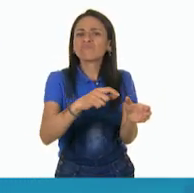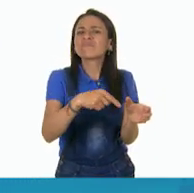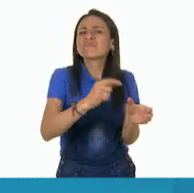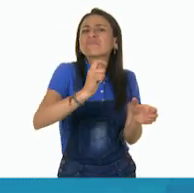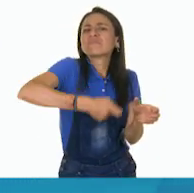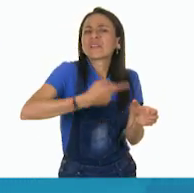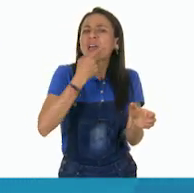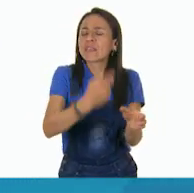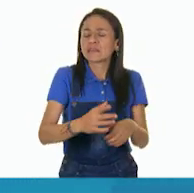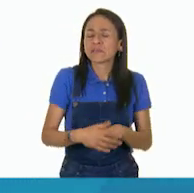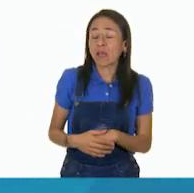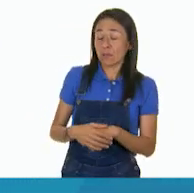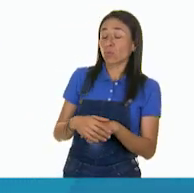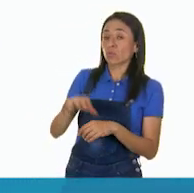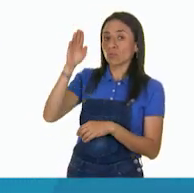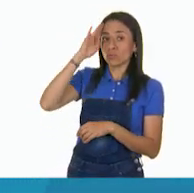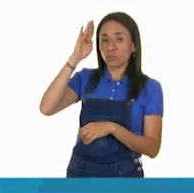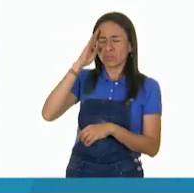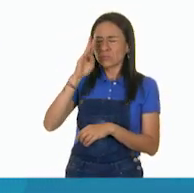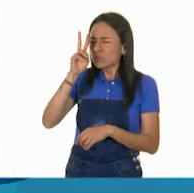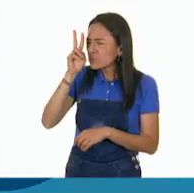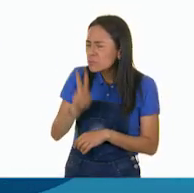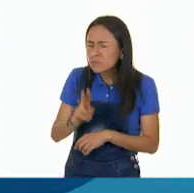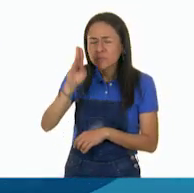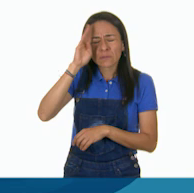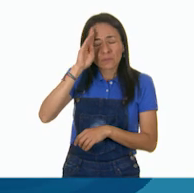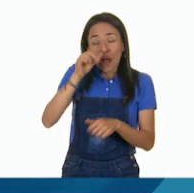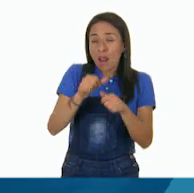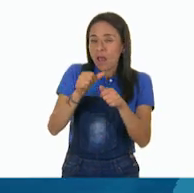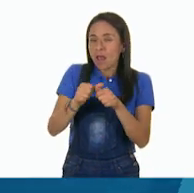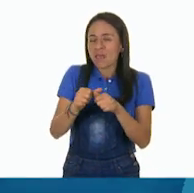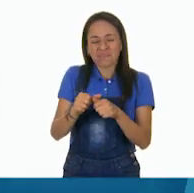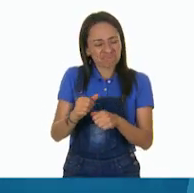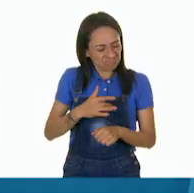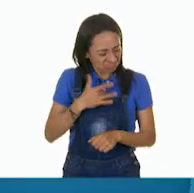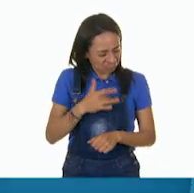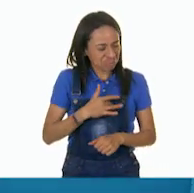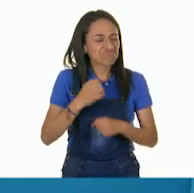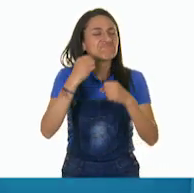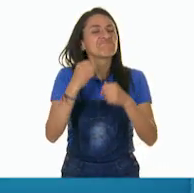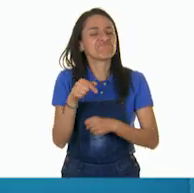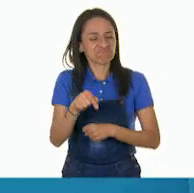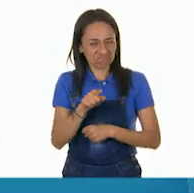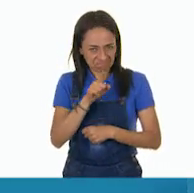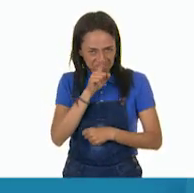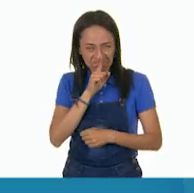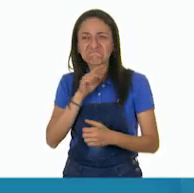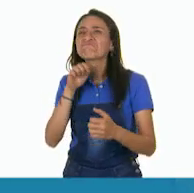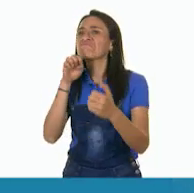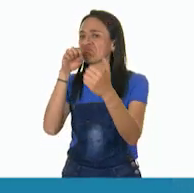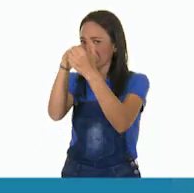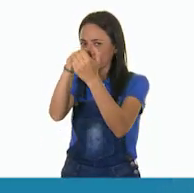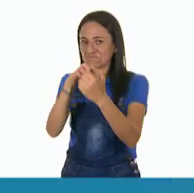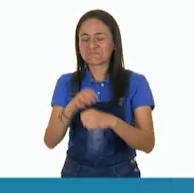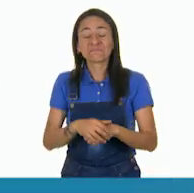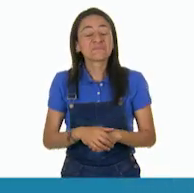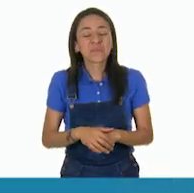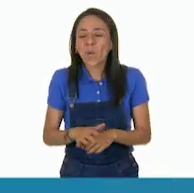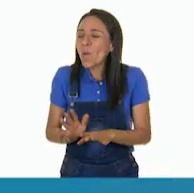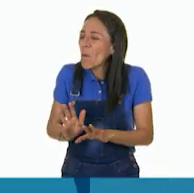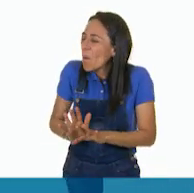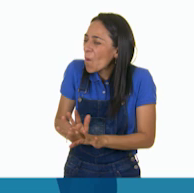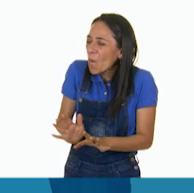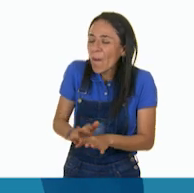muchísimas seguro son puras mentiras no no no no no no